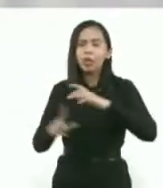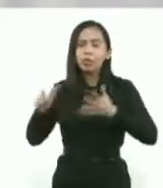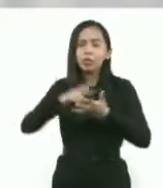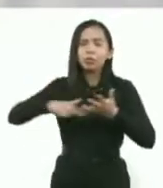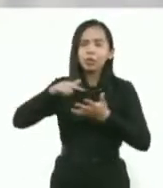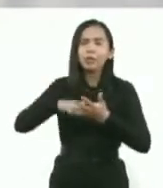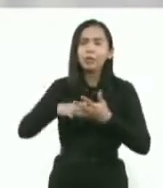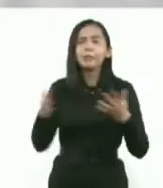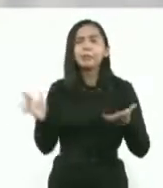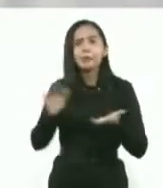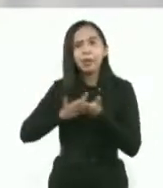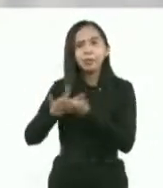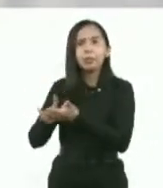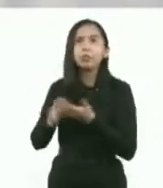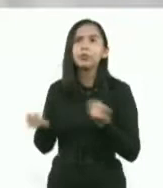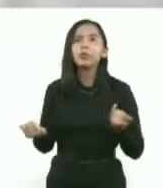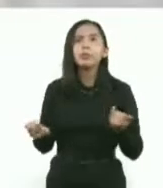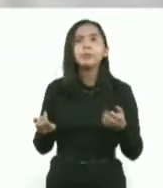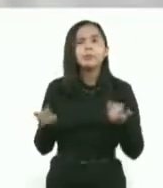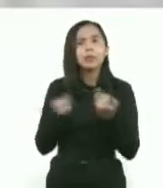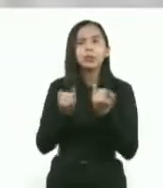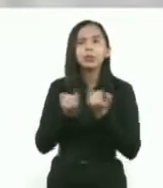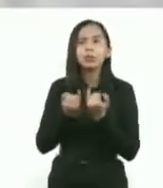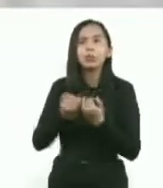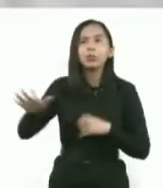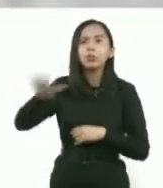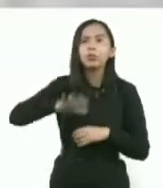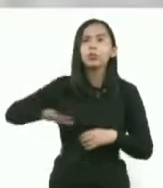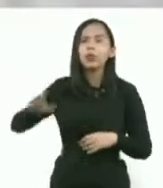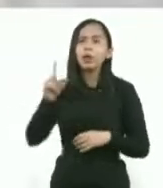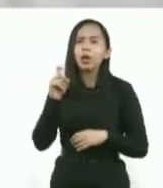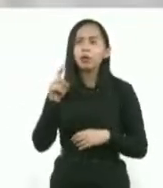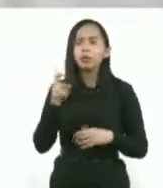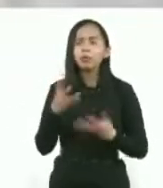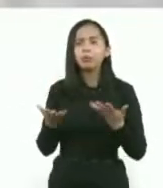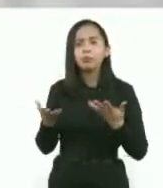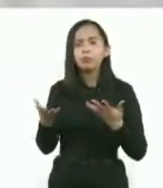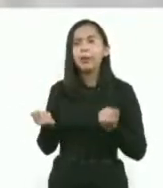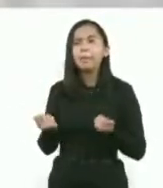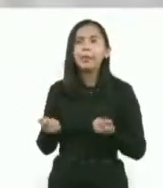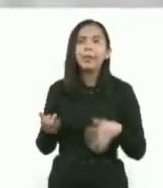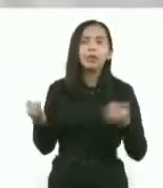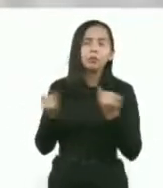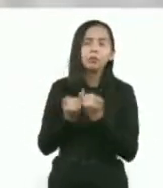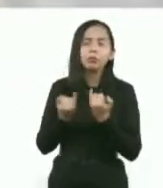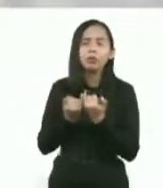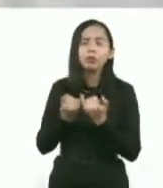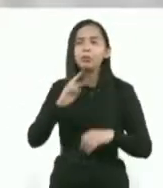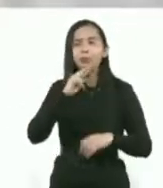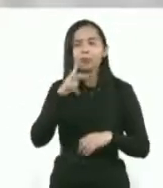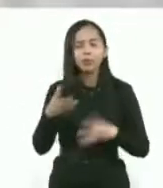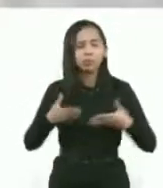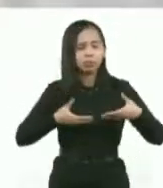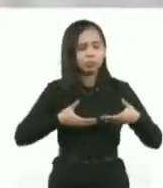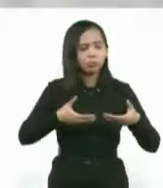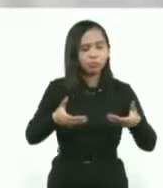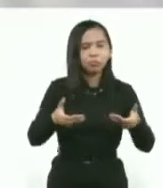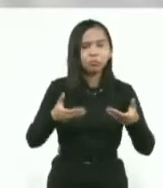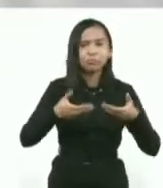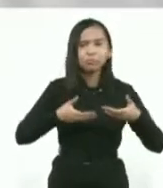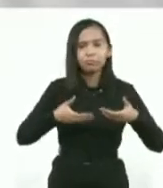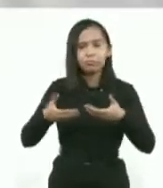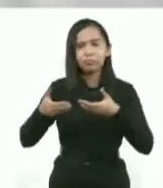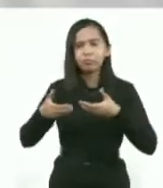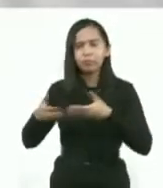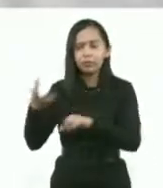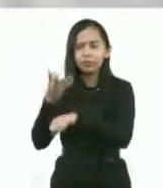todo el trabajo que se hace de agua potable y saneamiento, de mejora de las vialidades. Es decir,